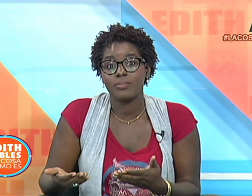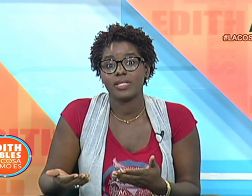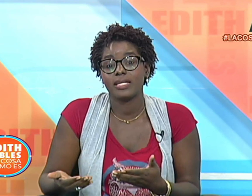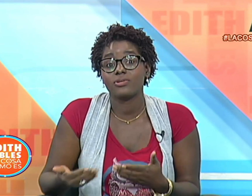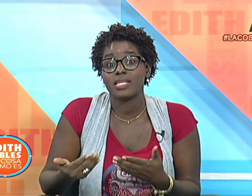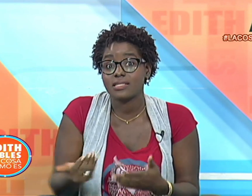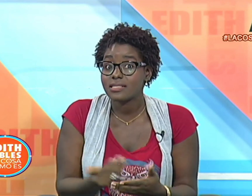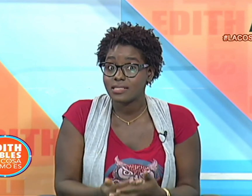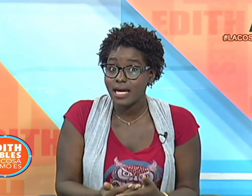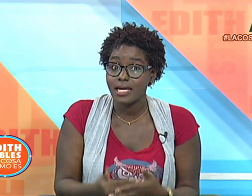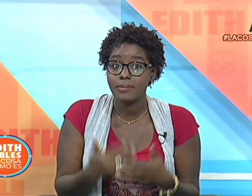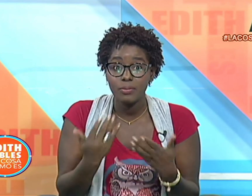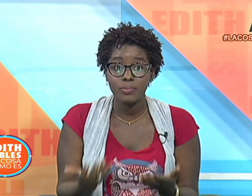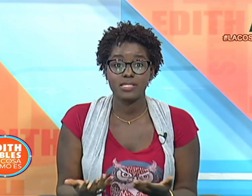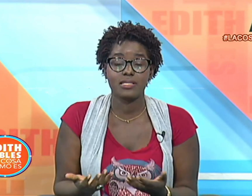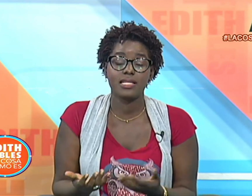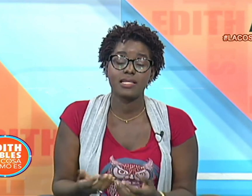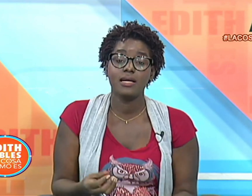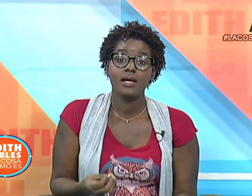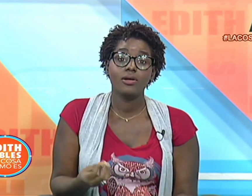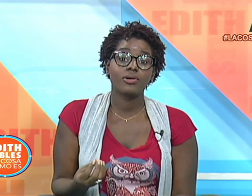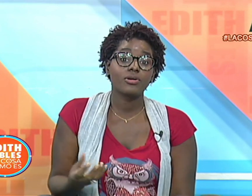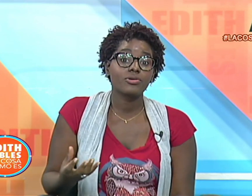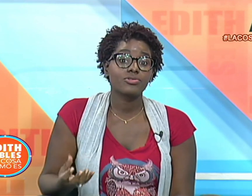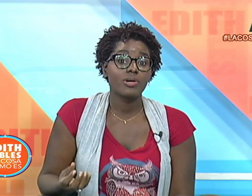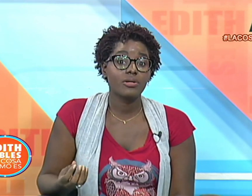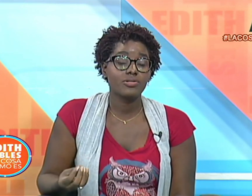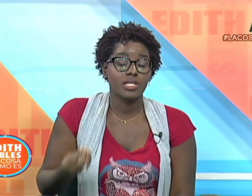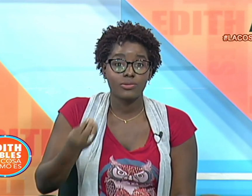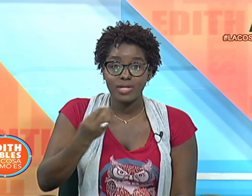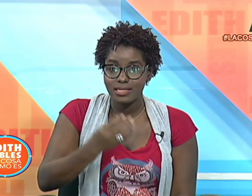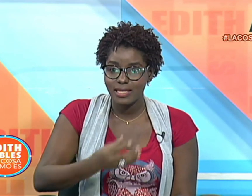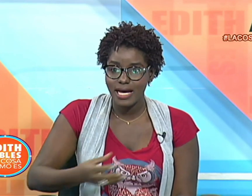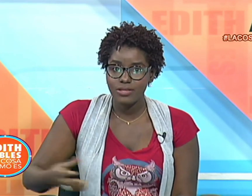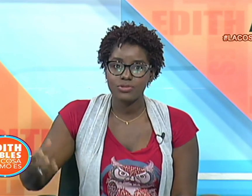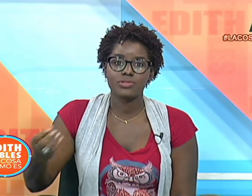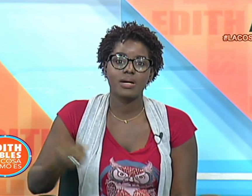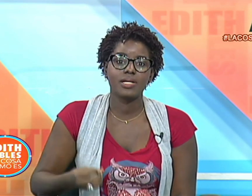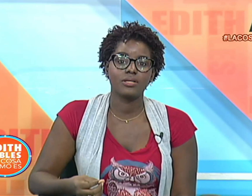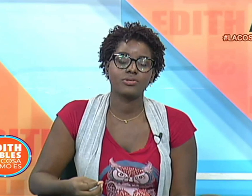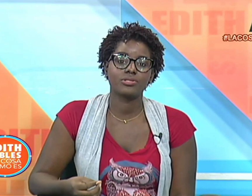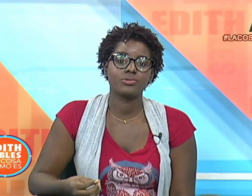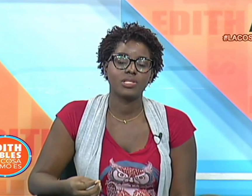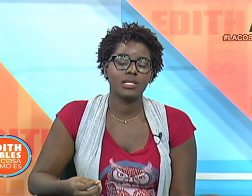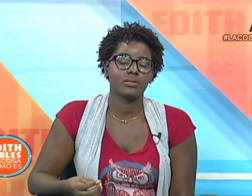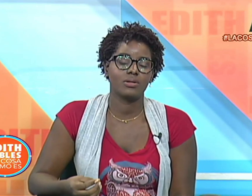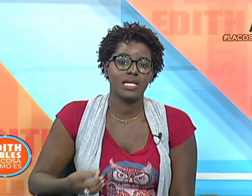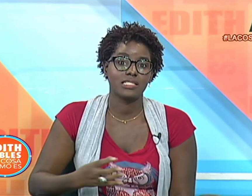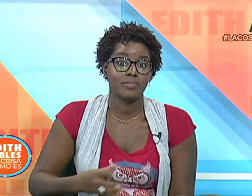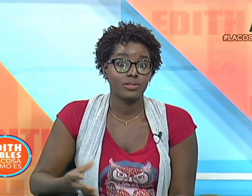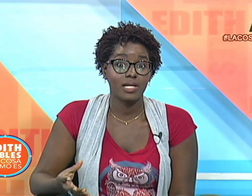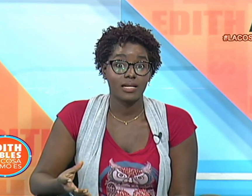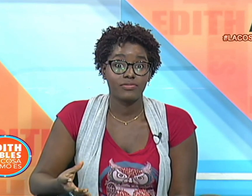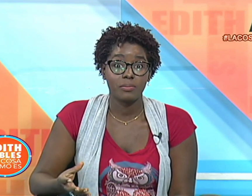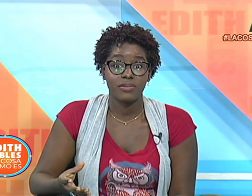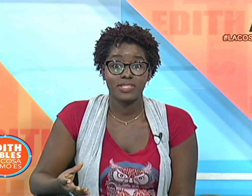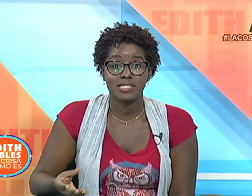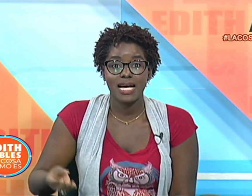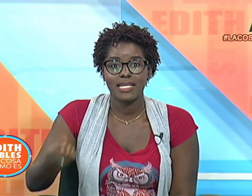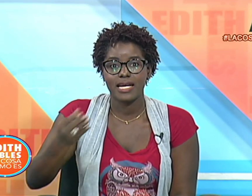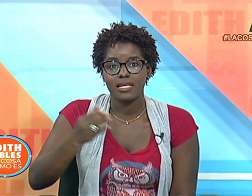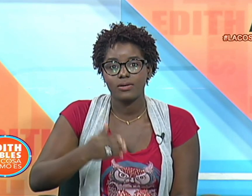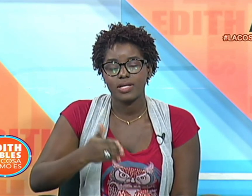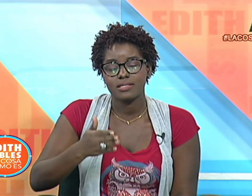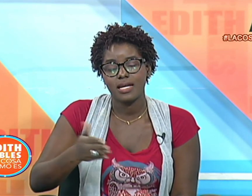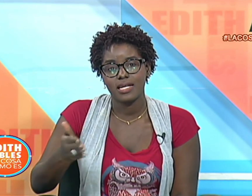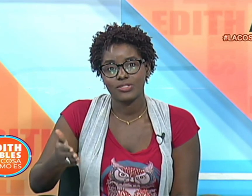estado pidiendo y es necesaria el mismo presidente lo reconoció anoche que durante años se ha venido discutiendo el aspecto de la reforma fiscal